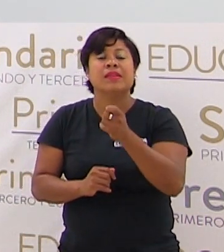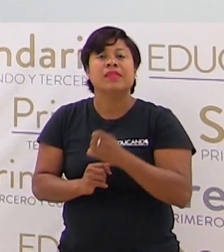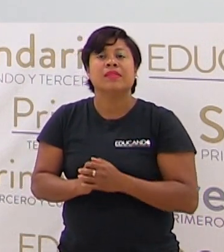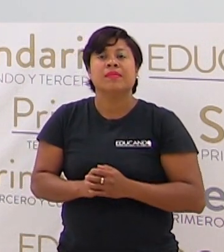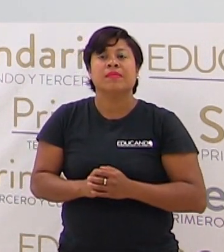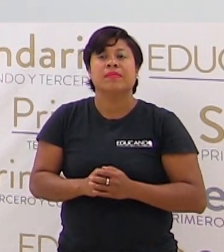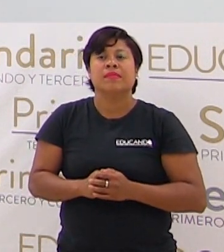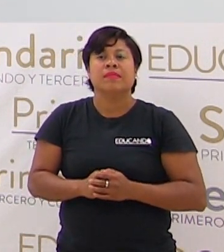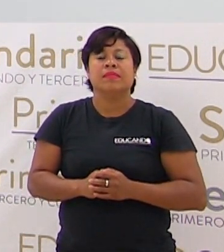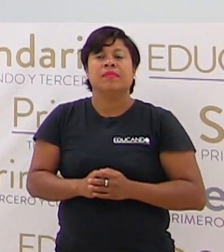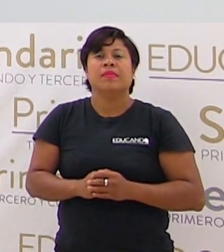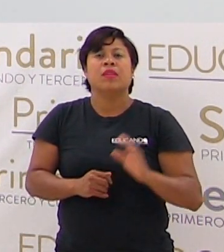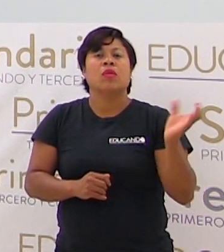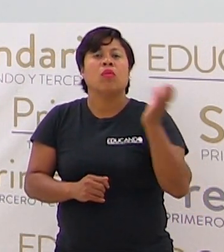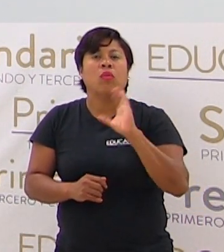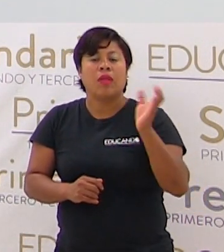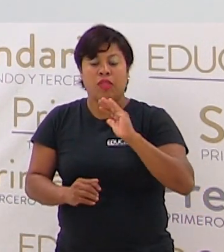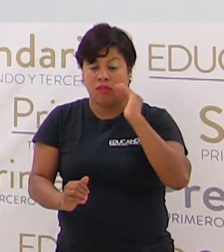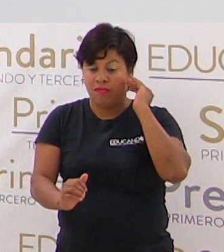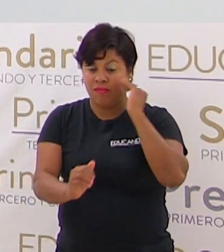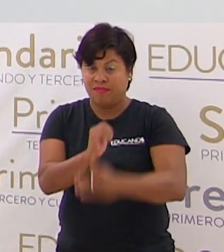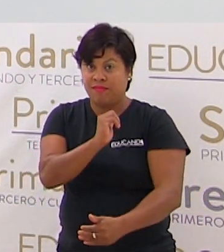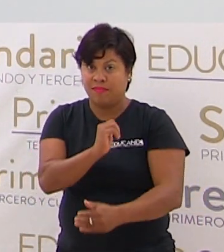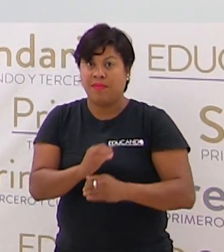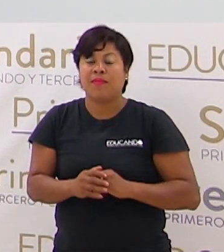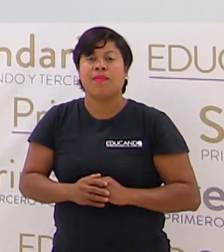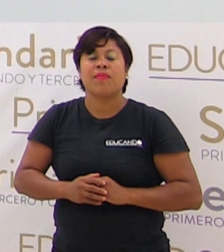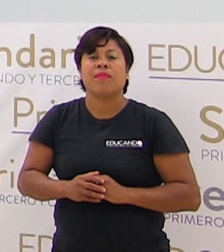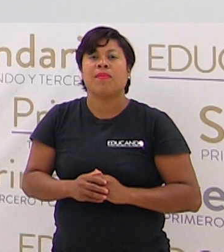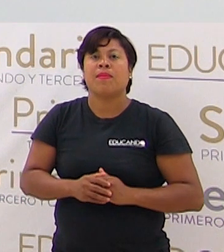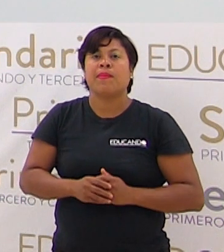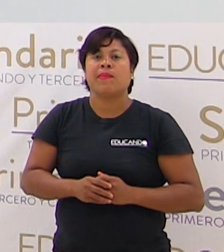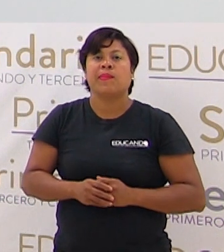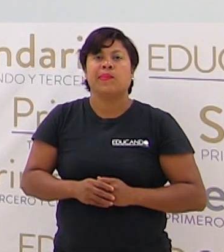es cuando finaliza